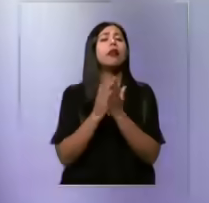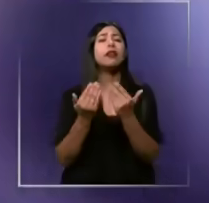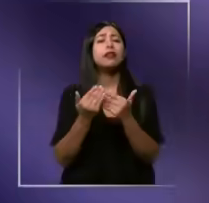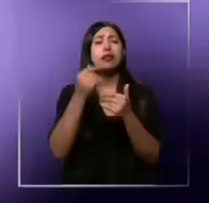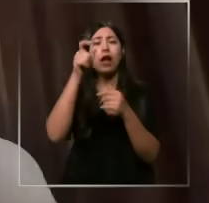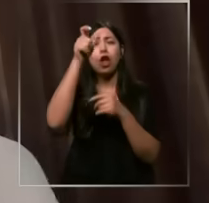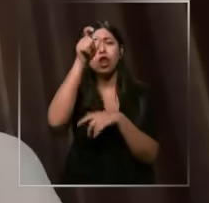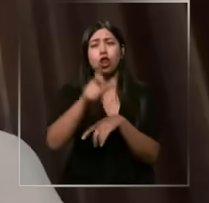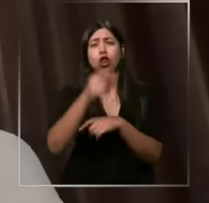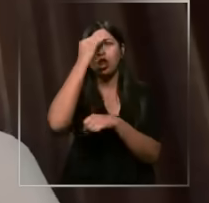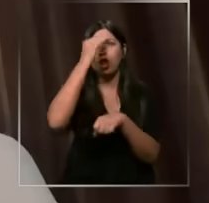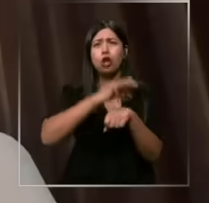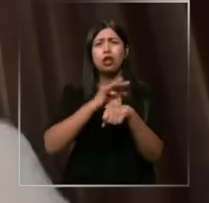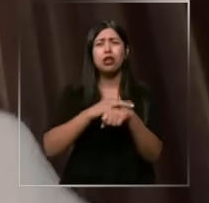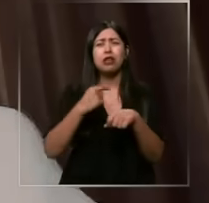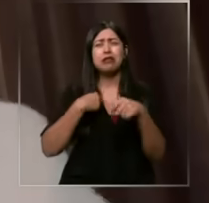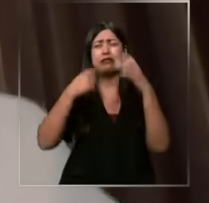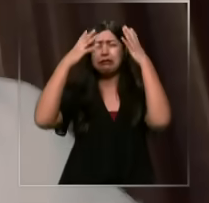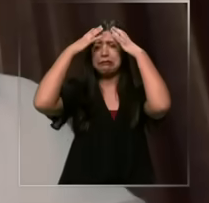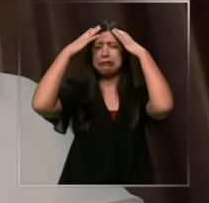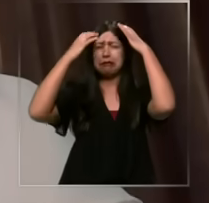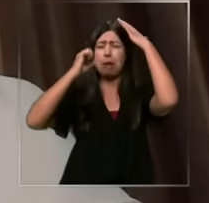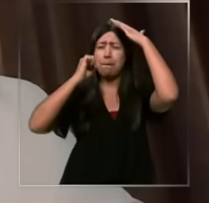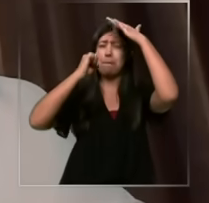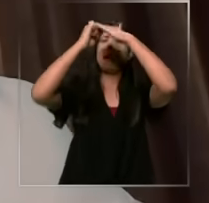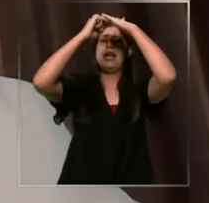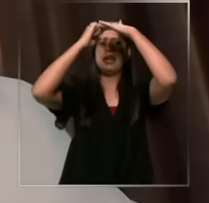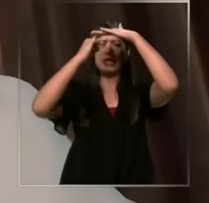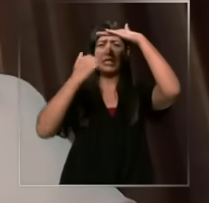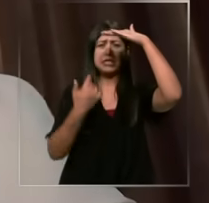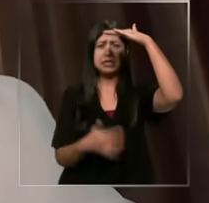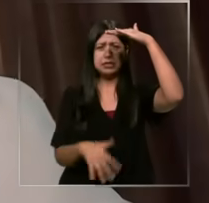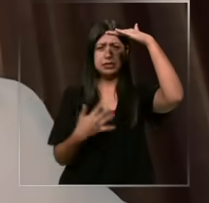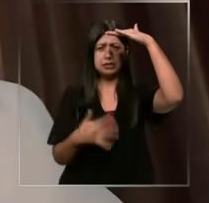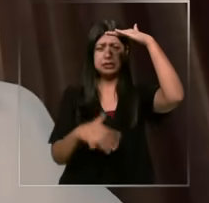Necesitamos un médico. Azoté una mano, me pegué la cabeza, pero no